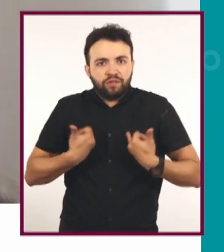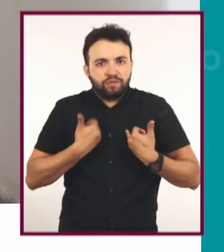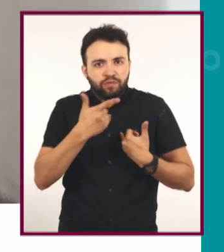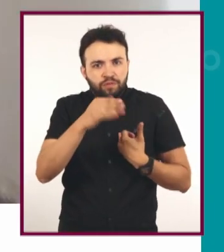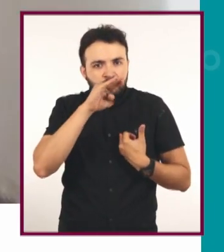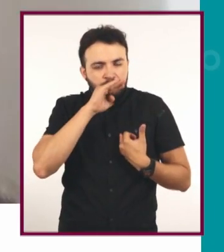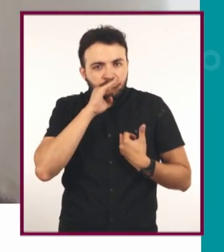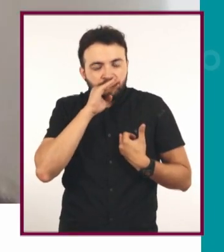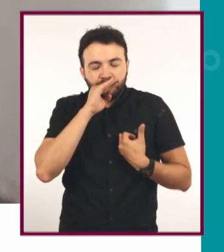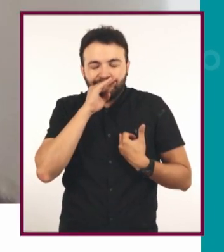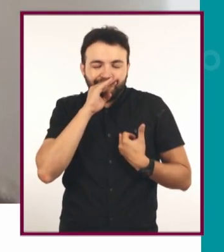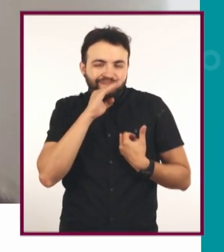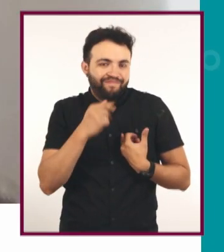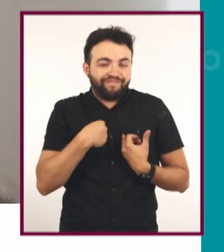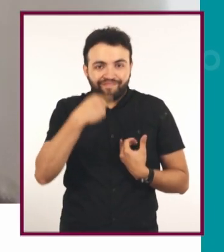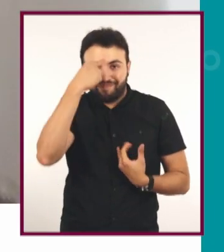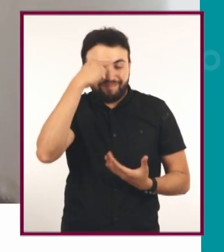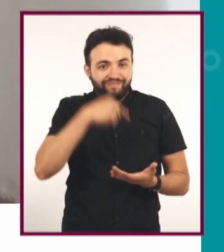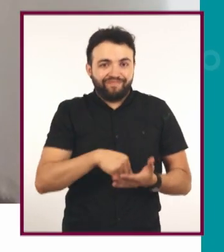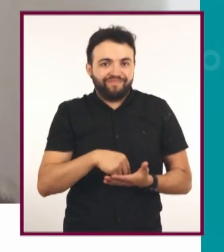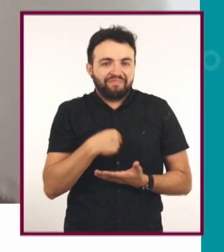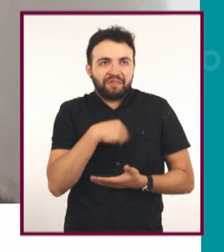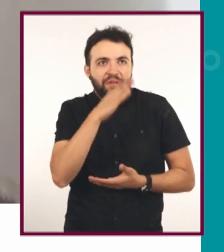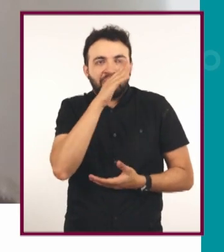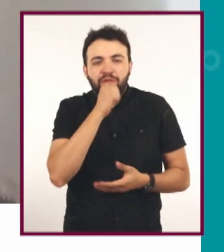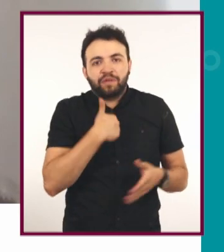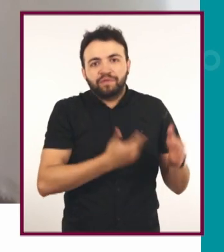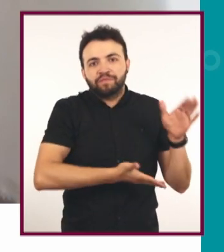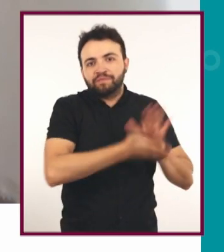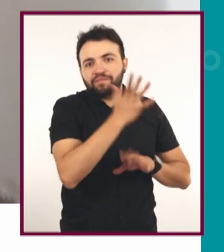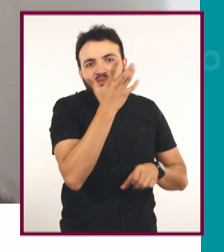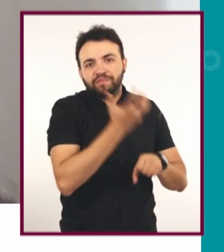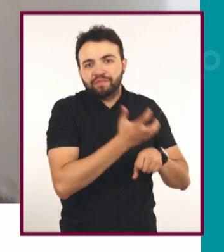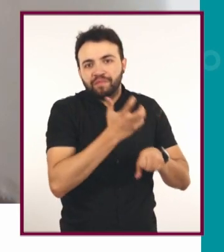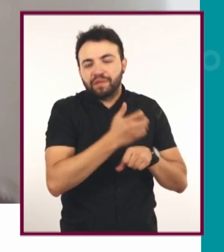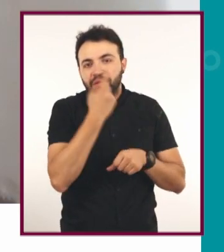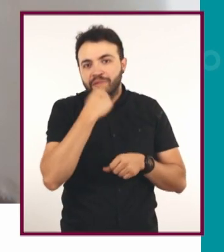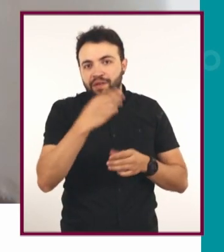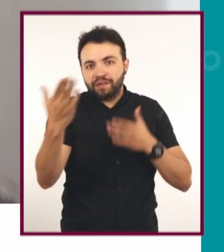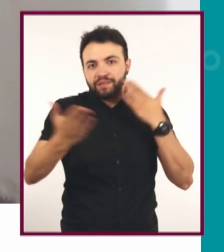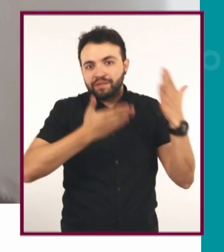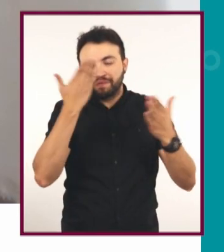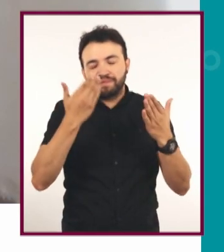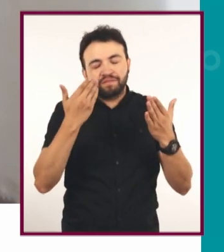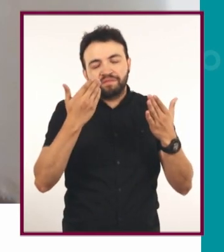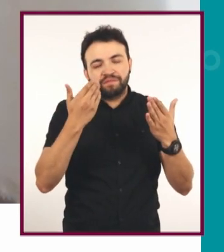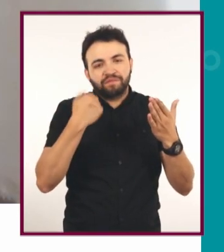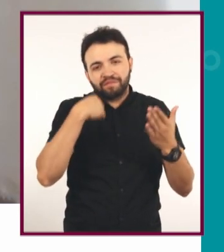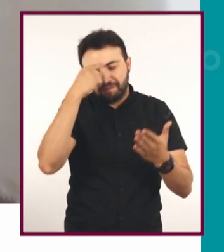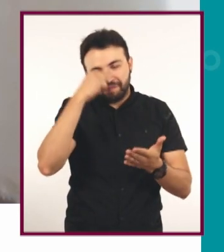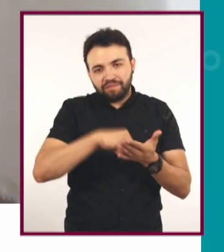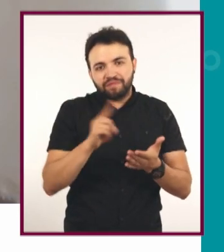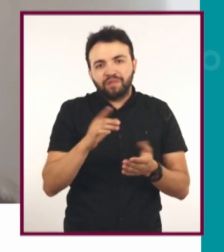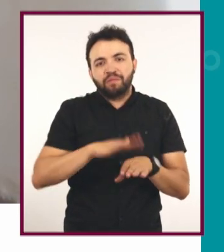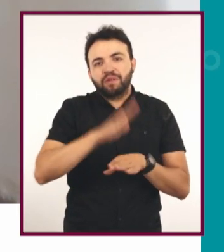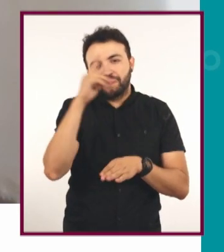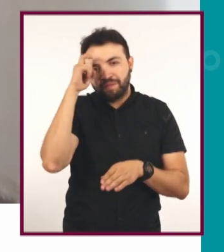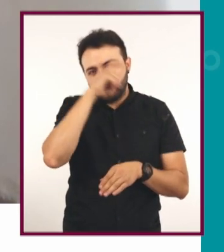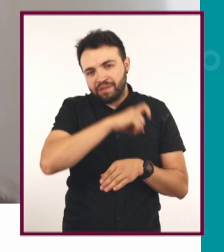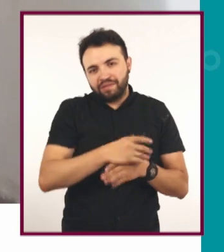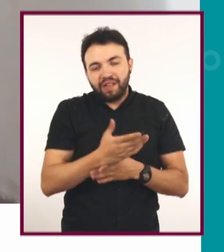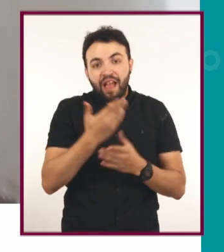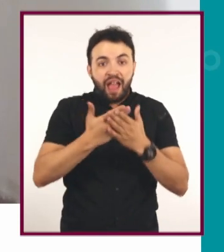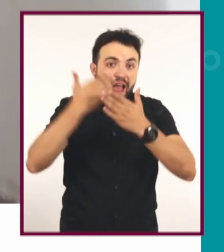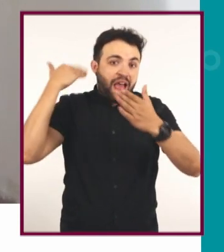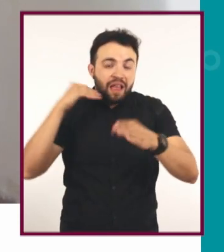Pues definitivamente no me hubiera podido ir a un doctorado al extranjero tan... Yo creo que no hubiera podido, porque en ese entonces además